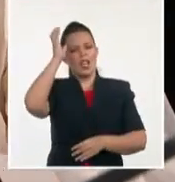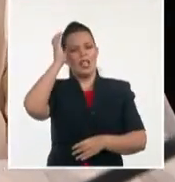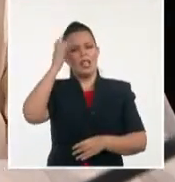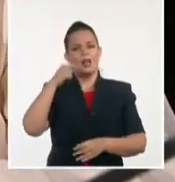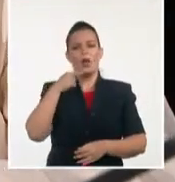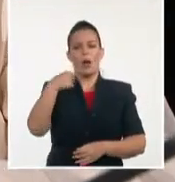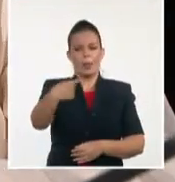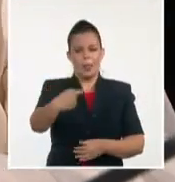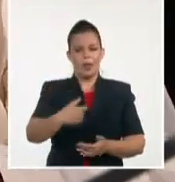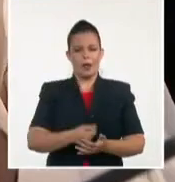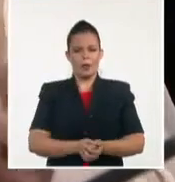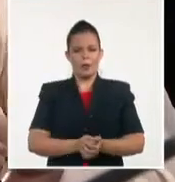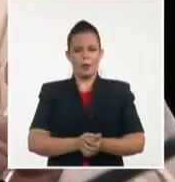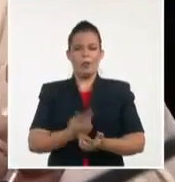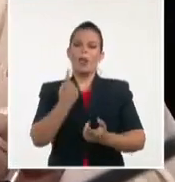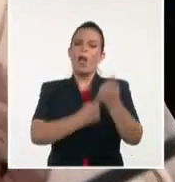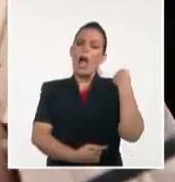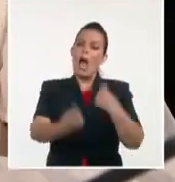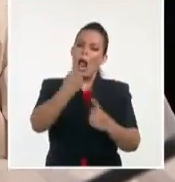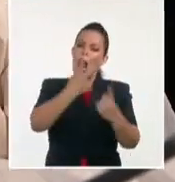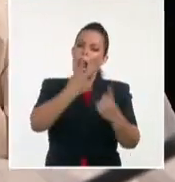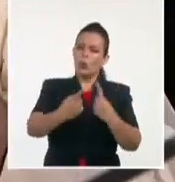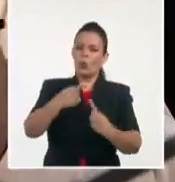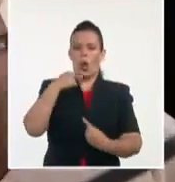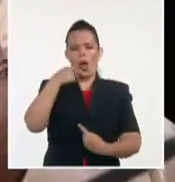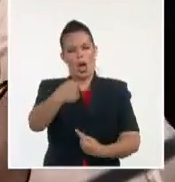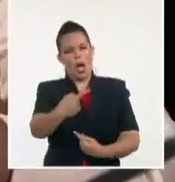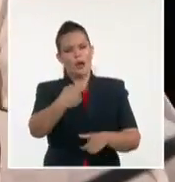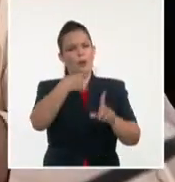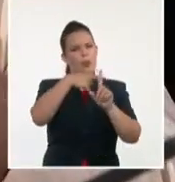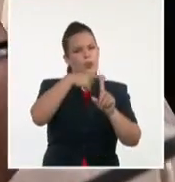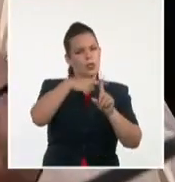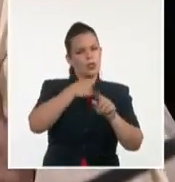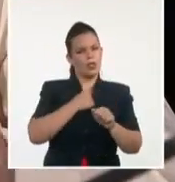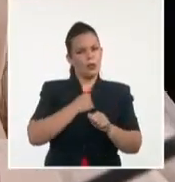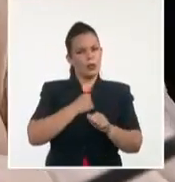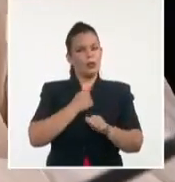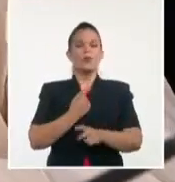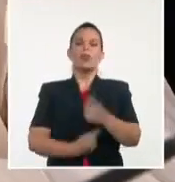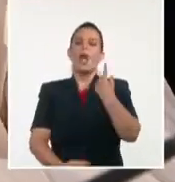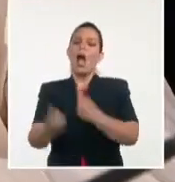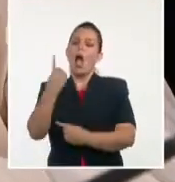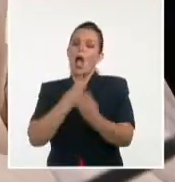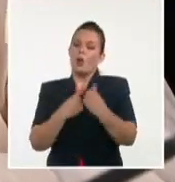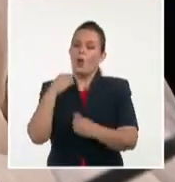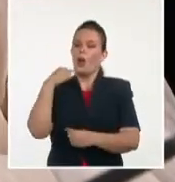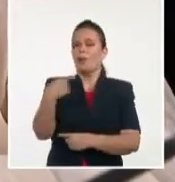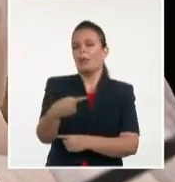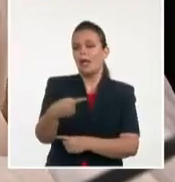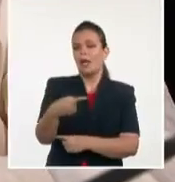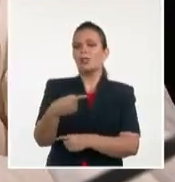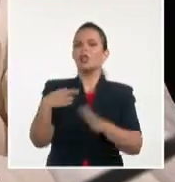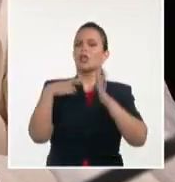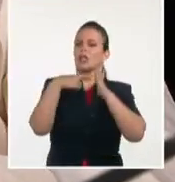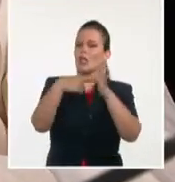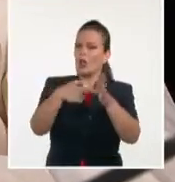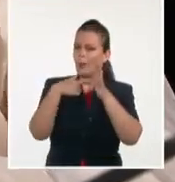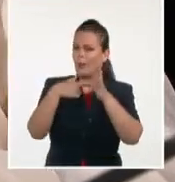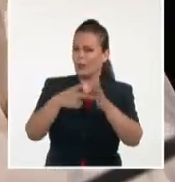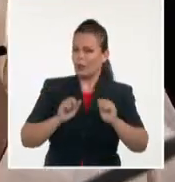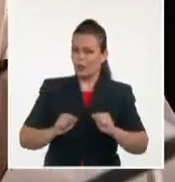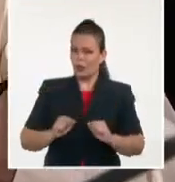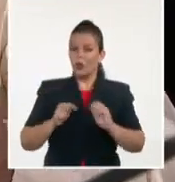mayoría favorable, eso nos satisface, pero también algunos con recomendaciones, con sugerencias, que también nos